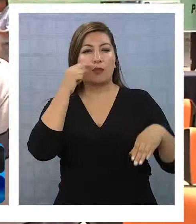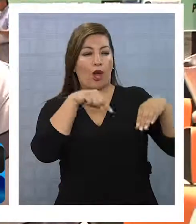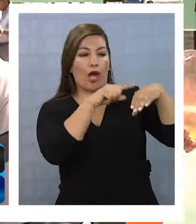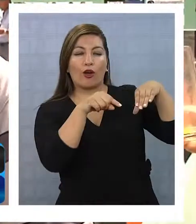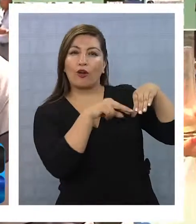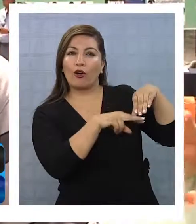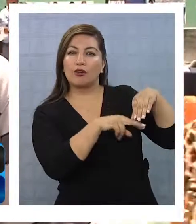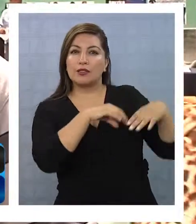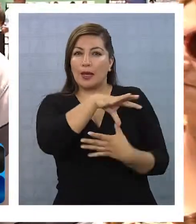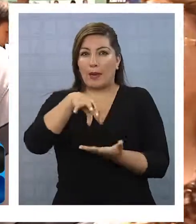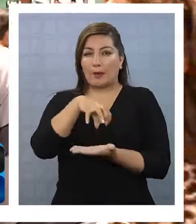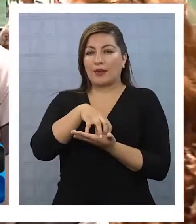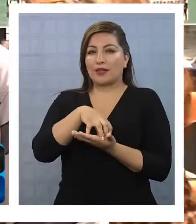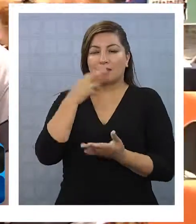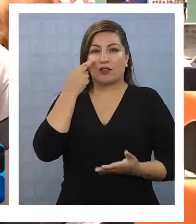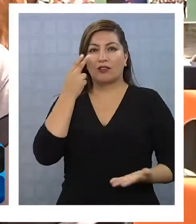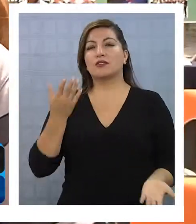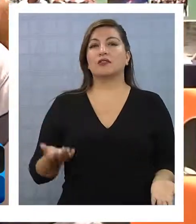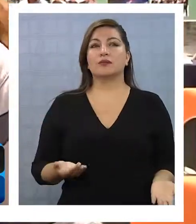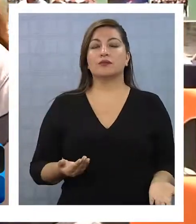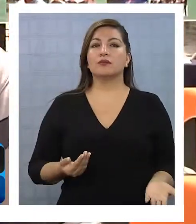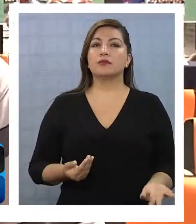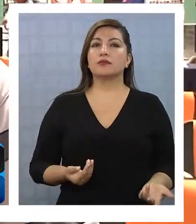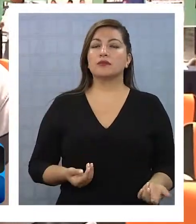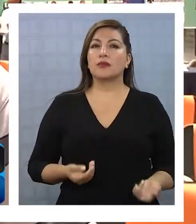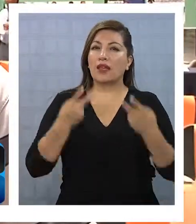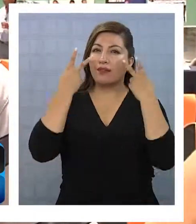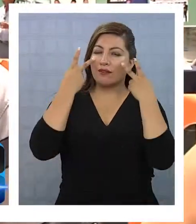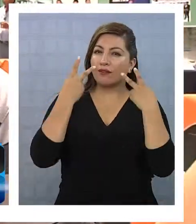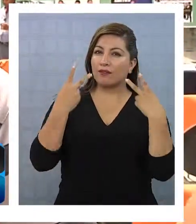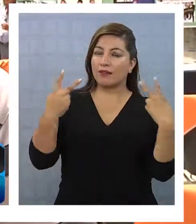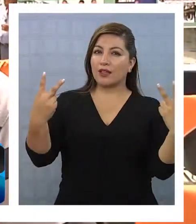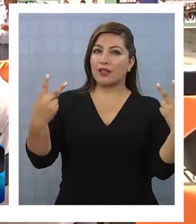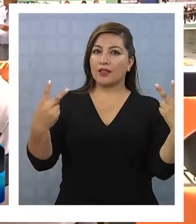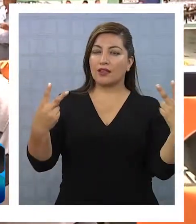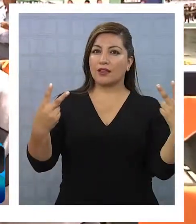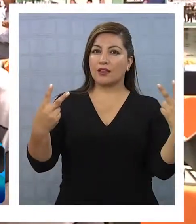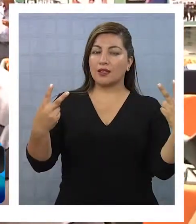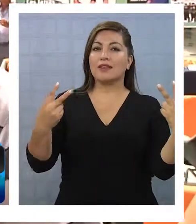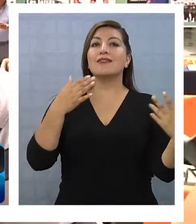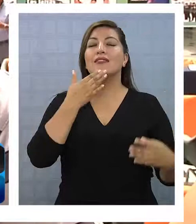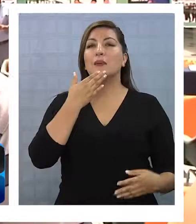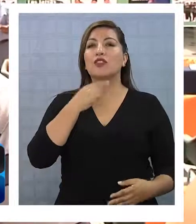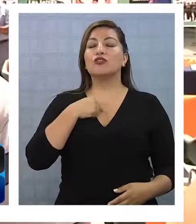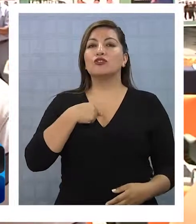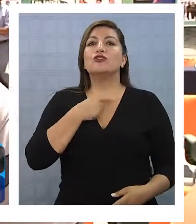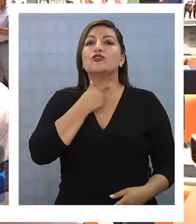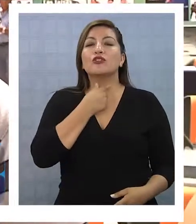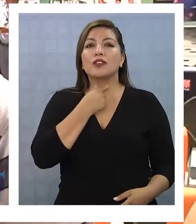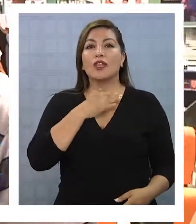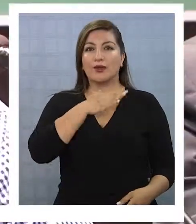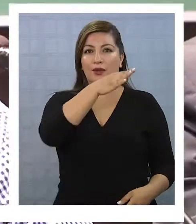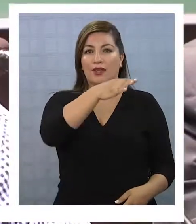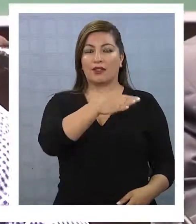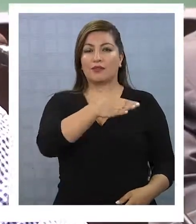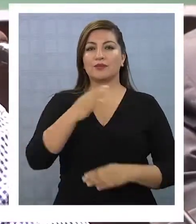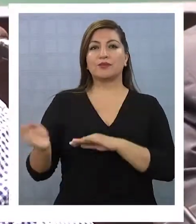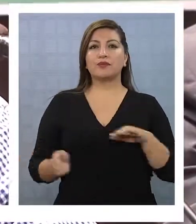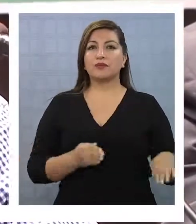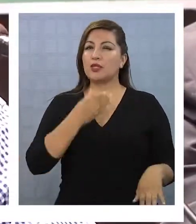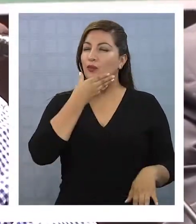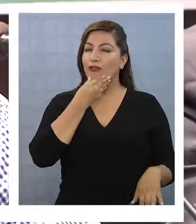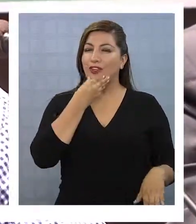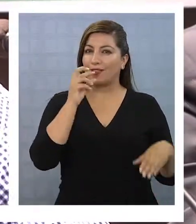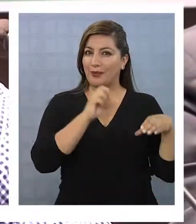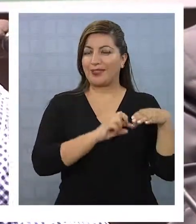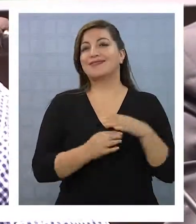cocha, conocimos la plaza. Y el viaje es querer ir a Pica también. Muy bonito. muy